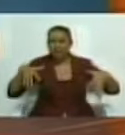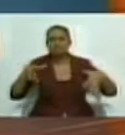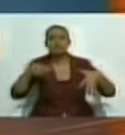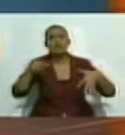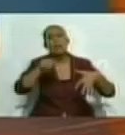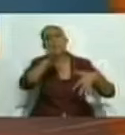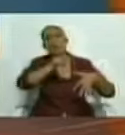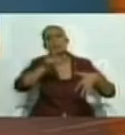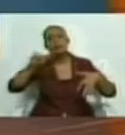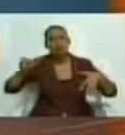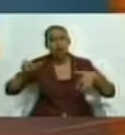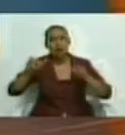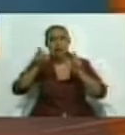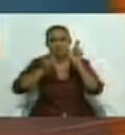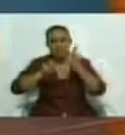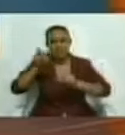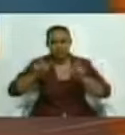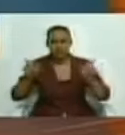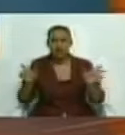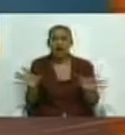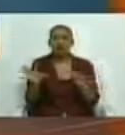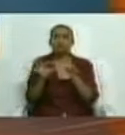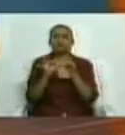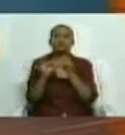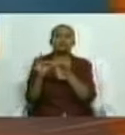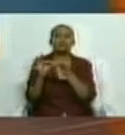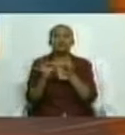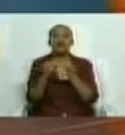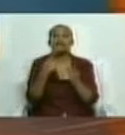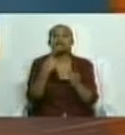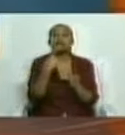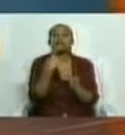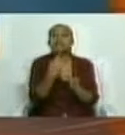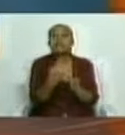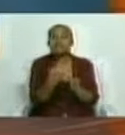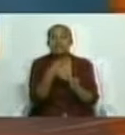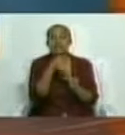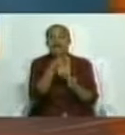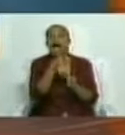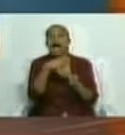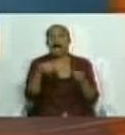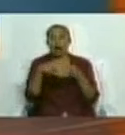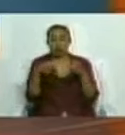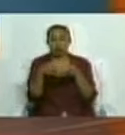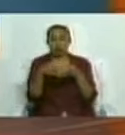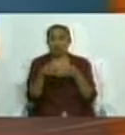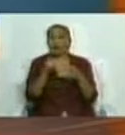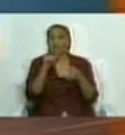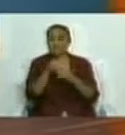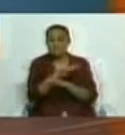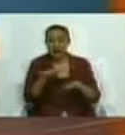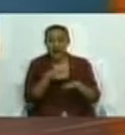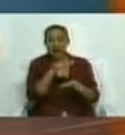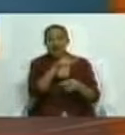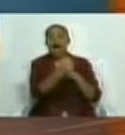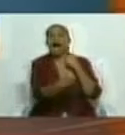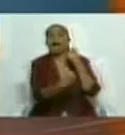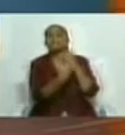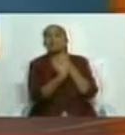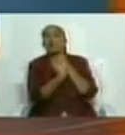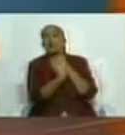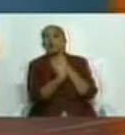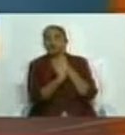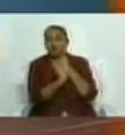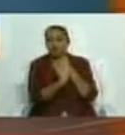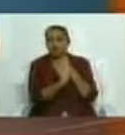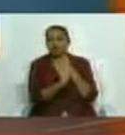vincular a factores del Estado venezolano con estos desahuciados con estos sinvergüenzas